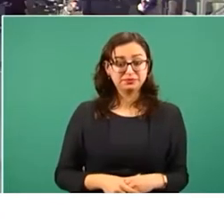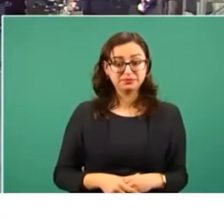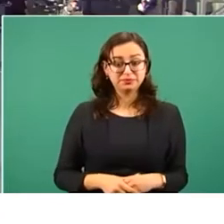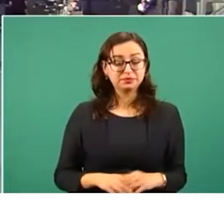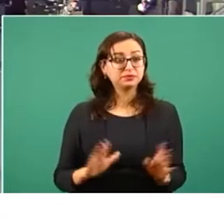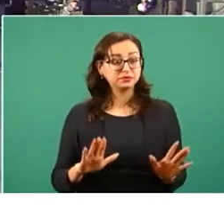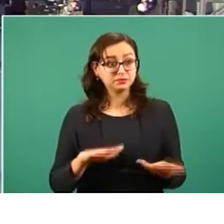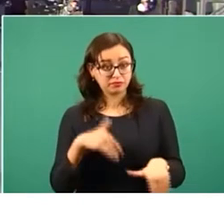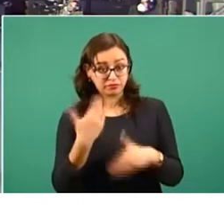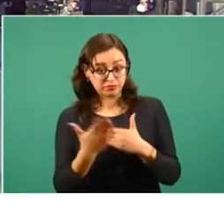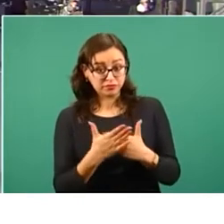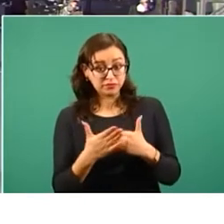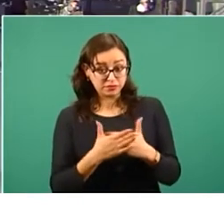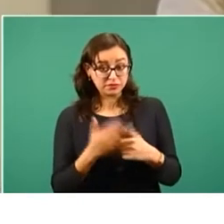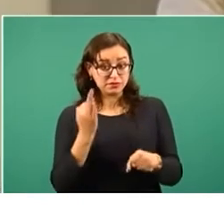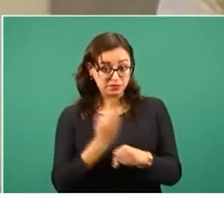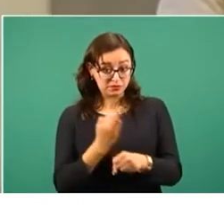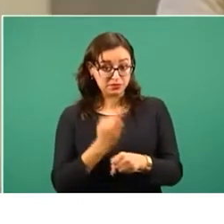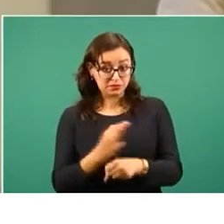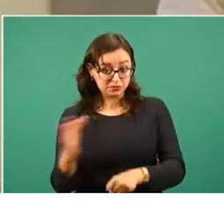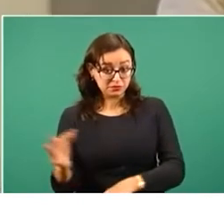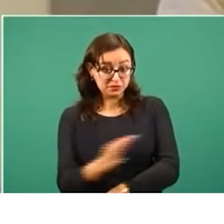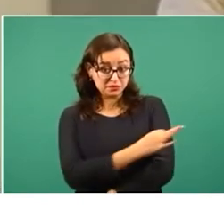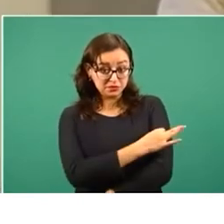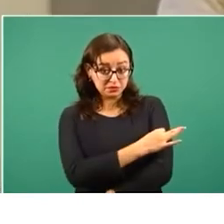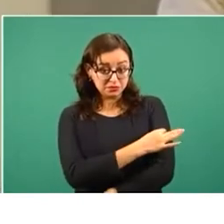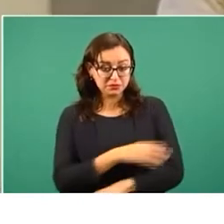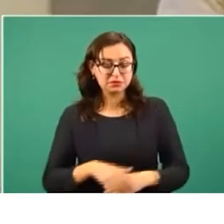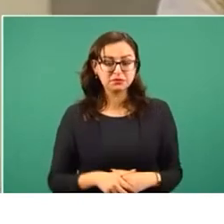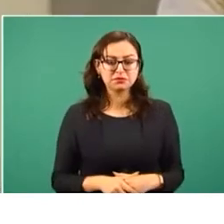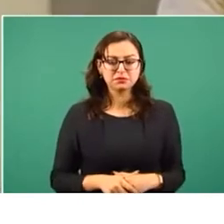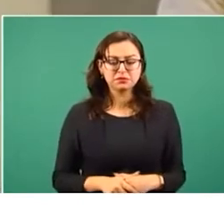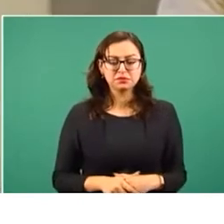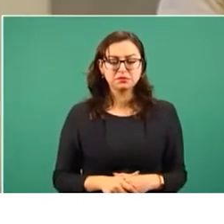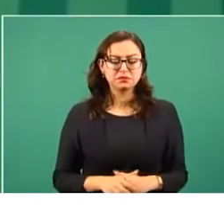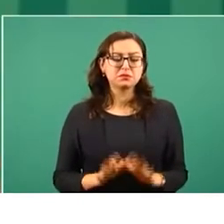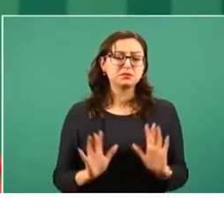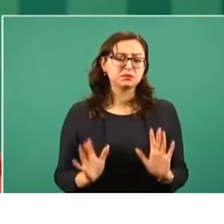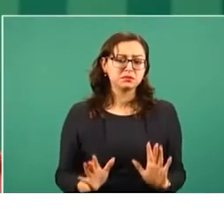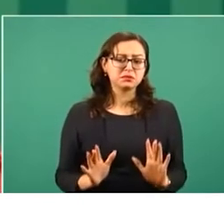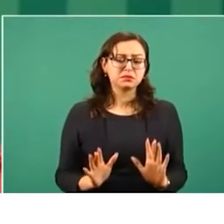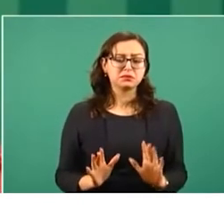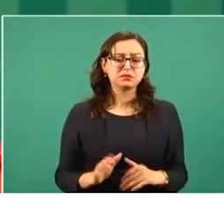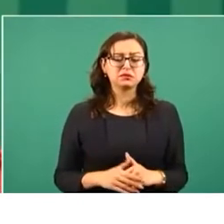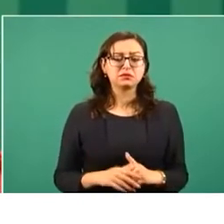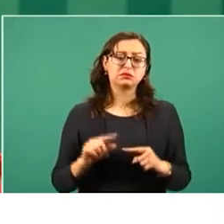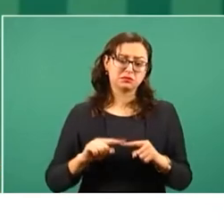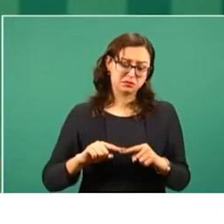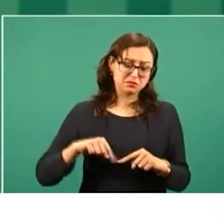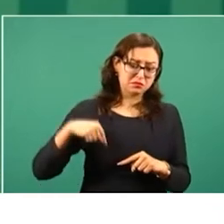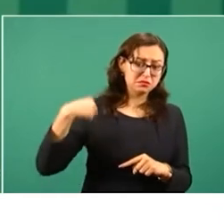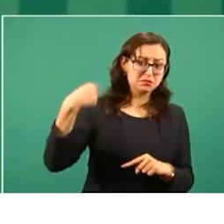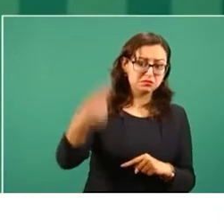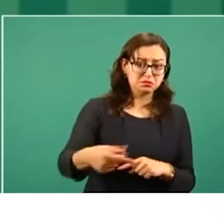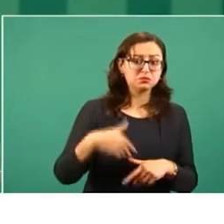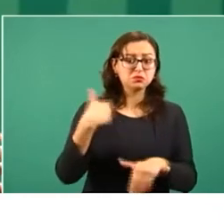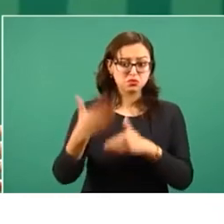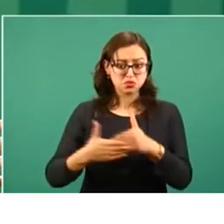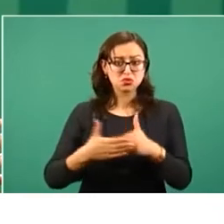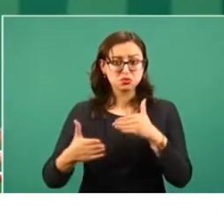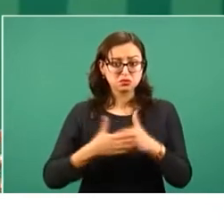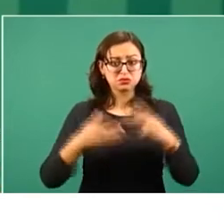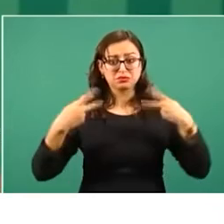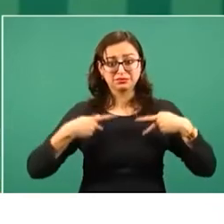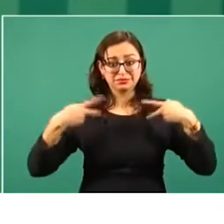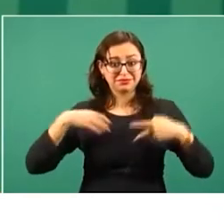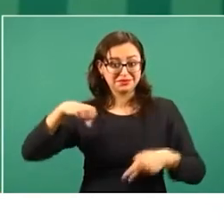o en este momento? Desde luego, posteriormente, él es también un adulto mayor, igual que yo.